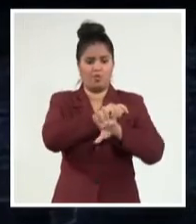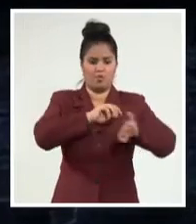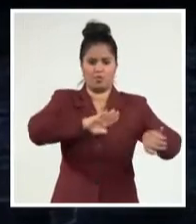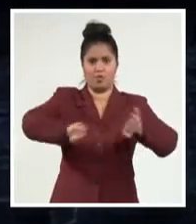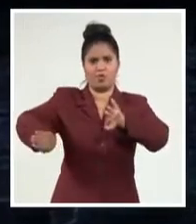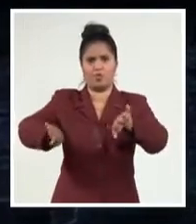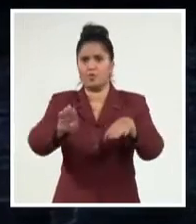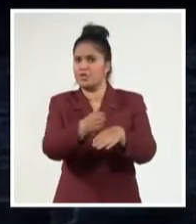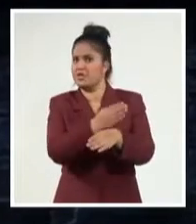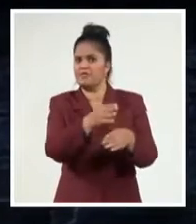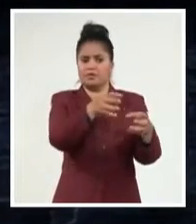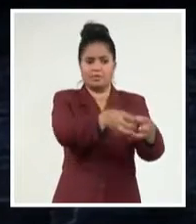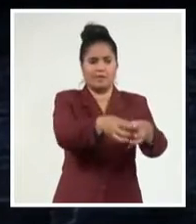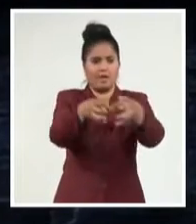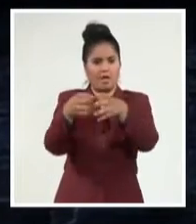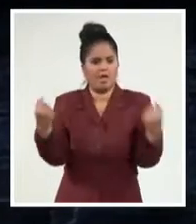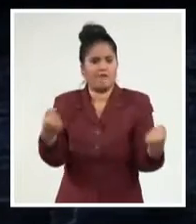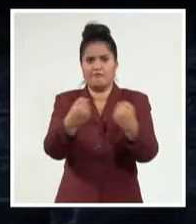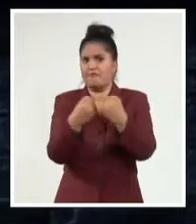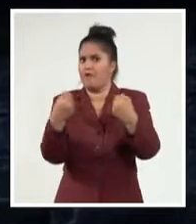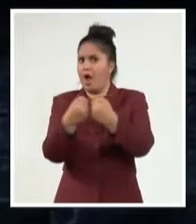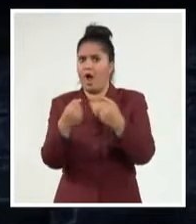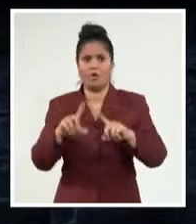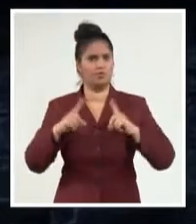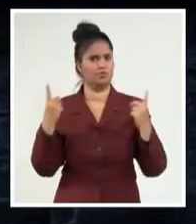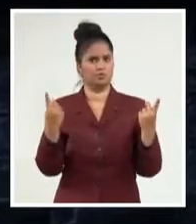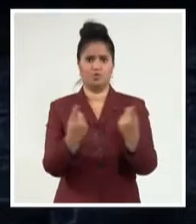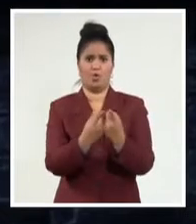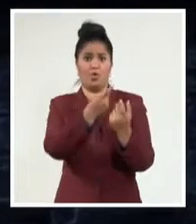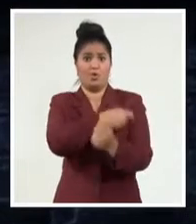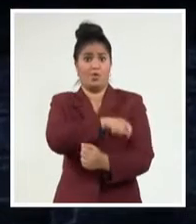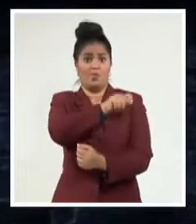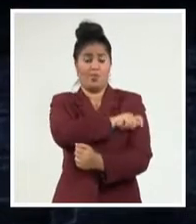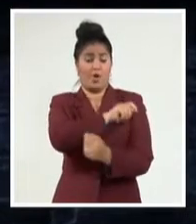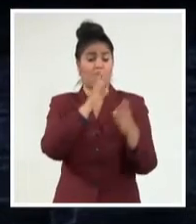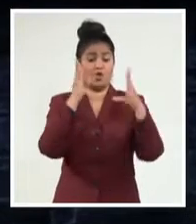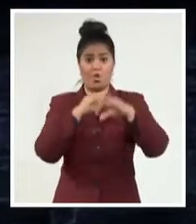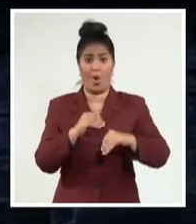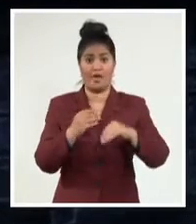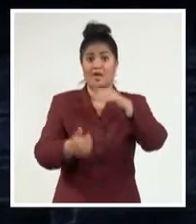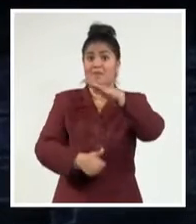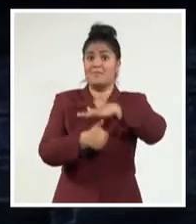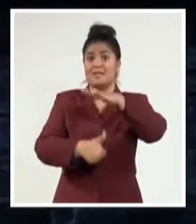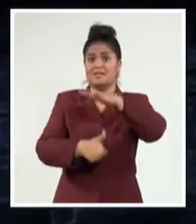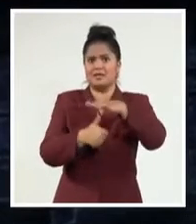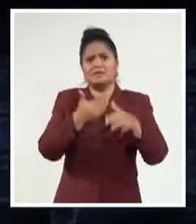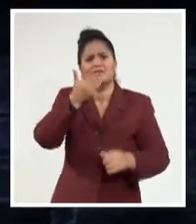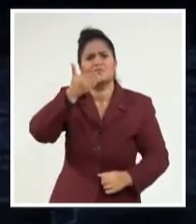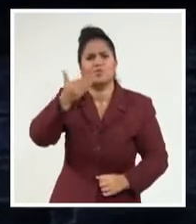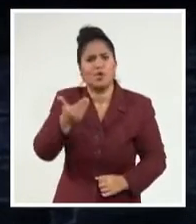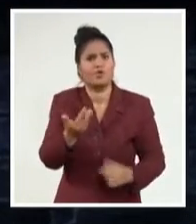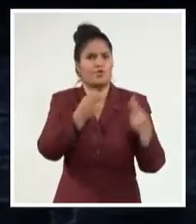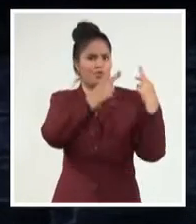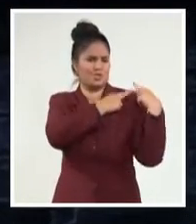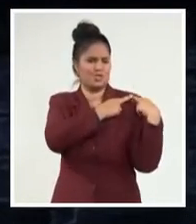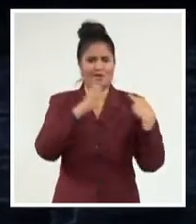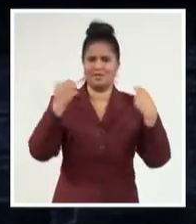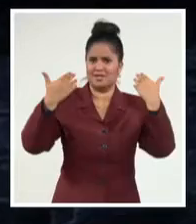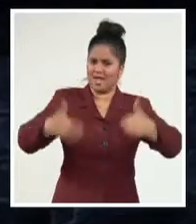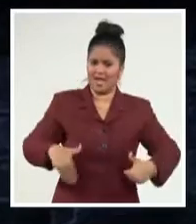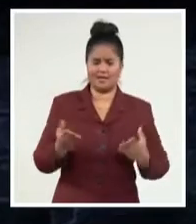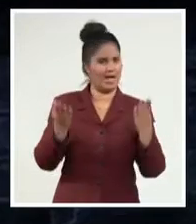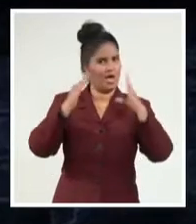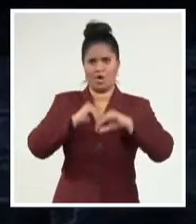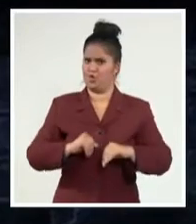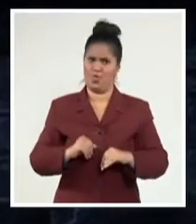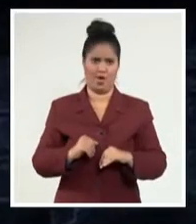una inestabilidad crónica que tiene sus causas en una élite política corrupta, desprestigiada y sedienta de poder que